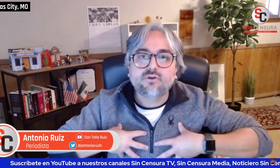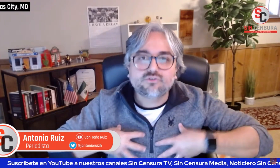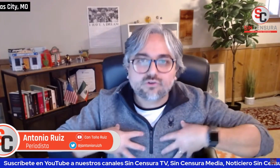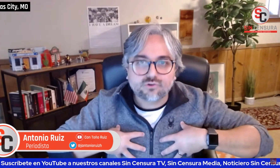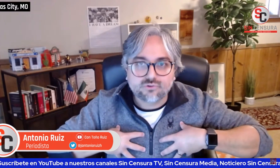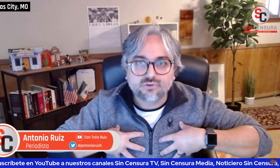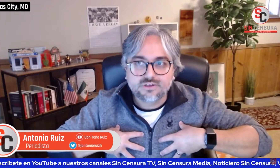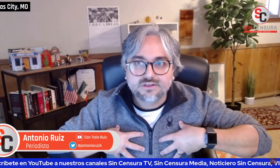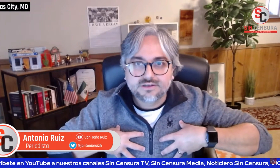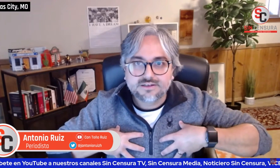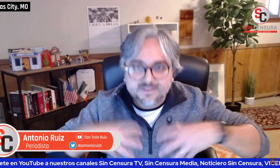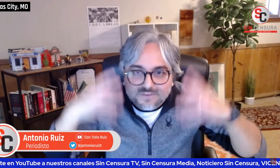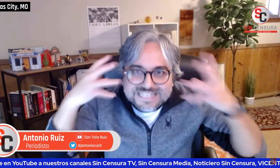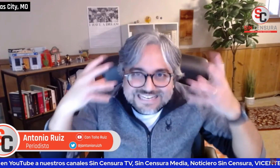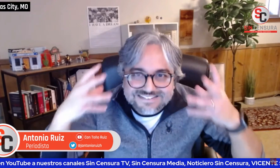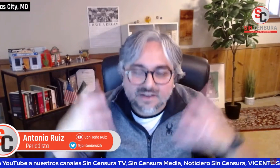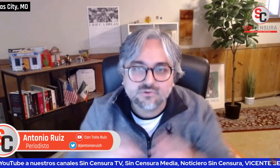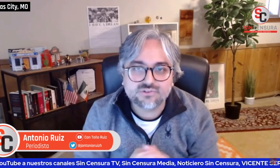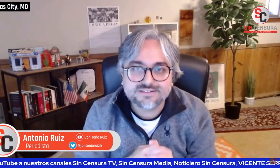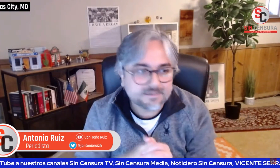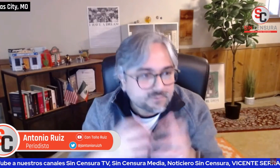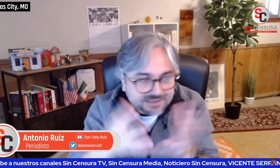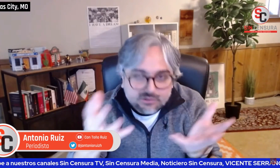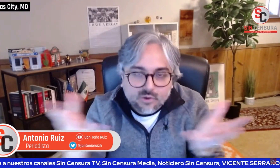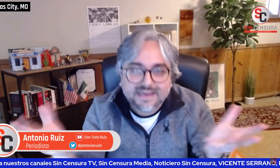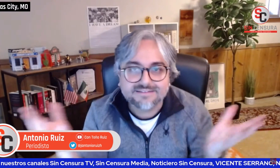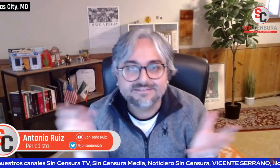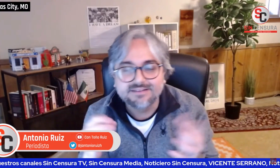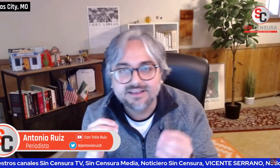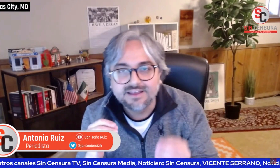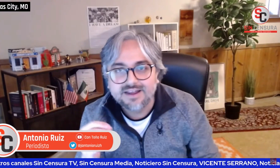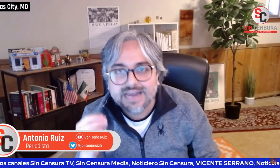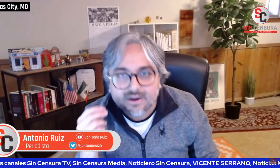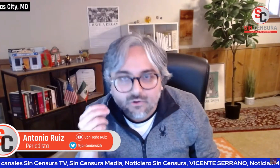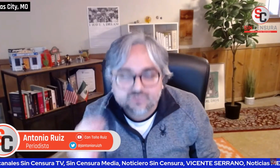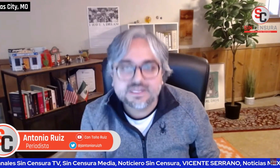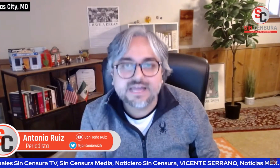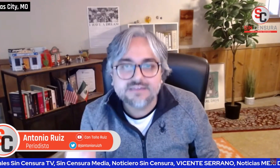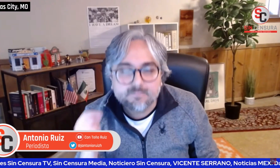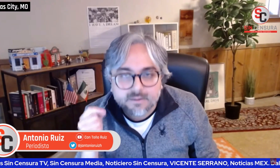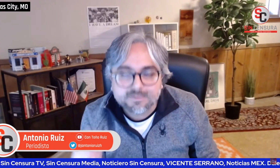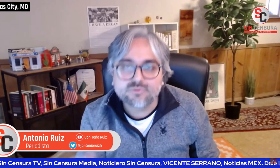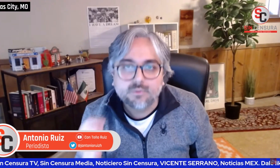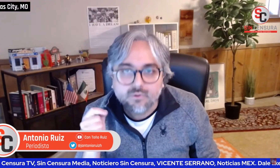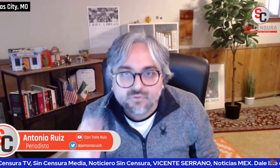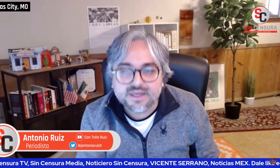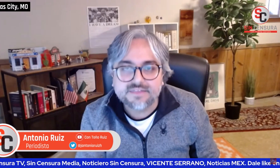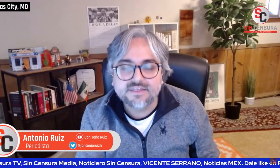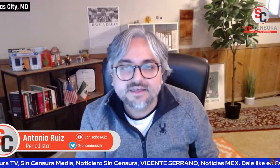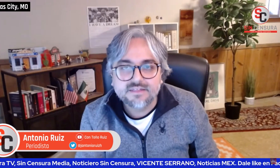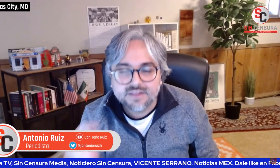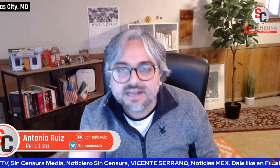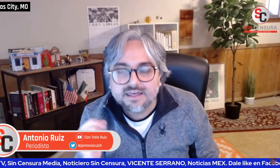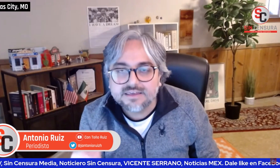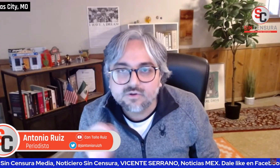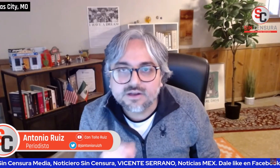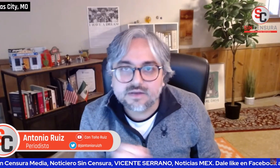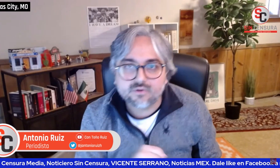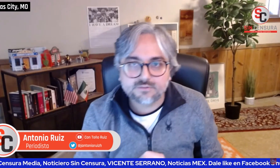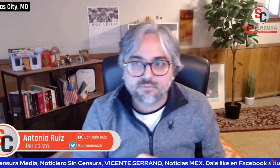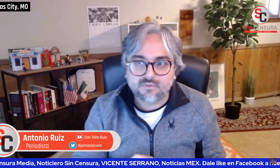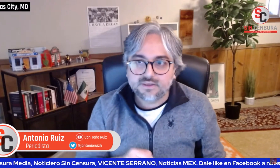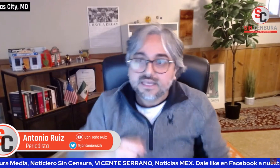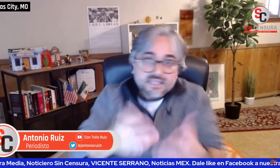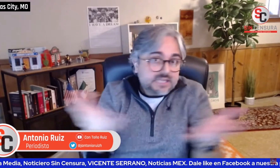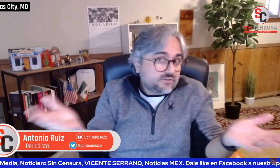debemos saber nosotros. Definir esa justicia, porque eso es lo que es la constante y perpetua voluntad de darle a cada quien lo que